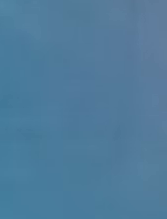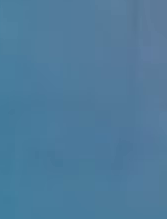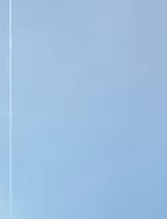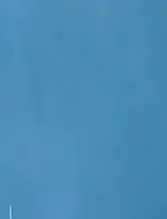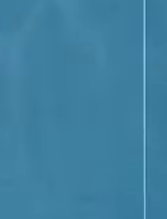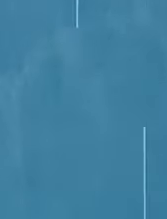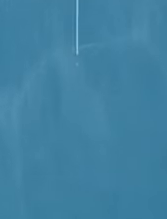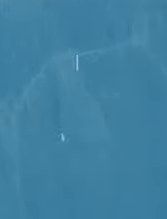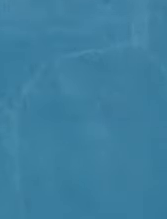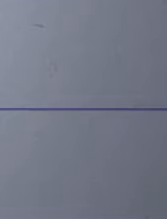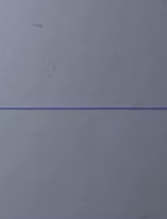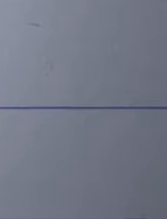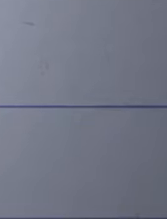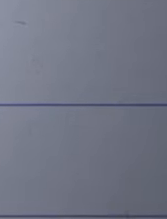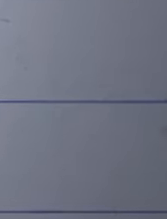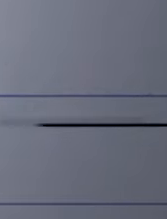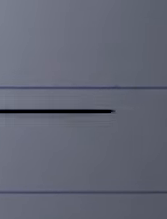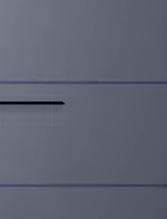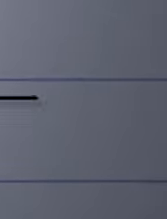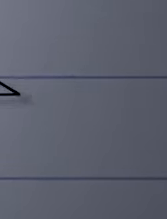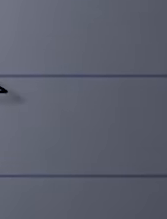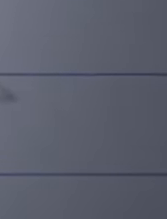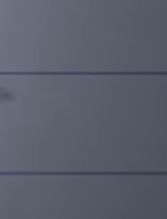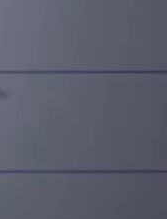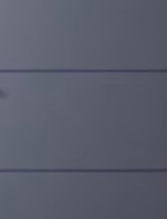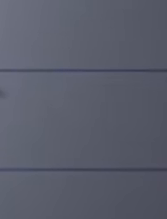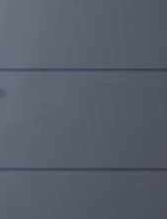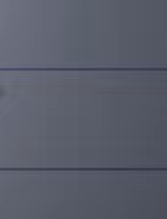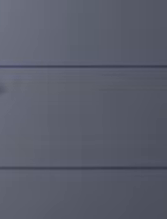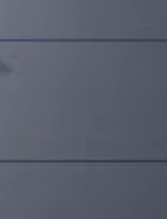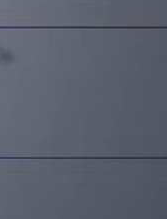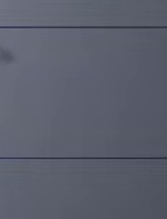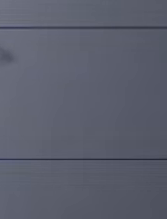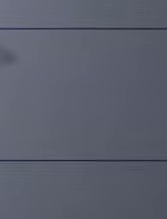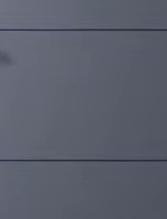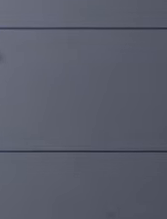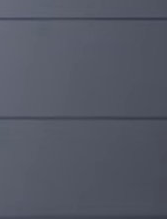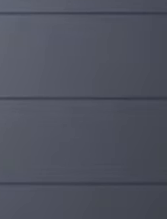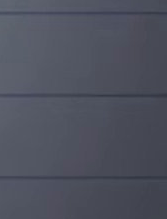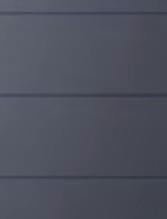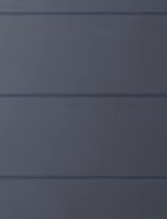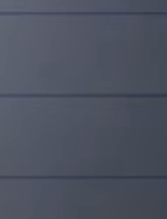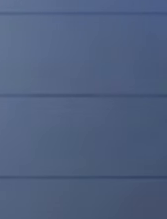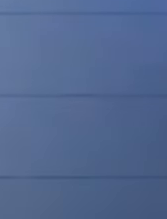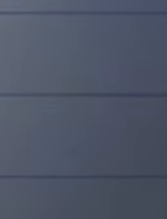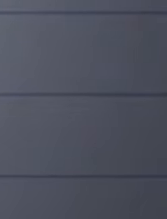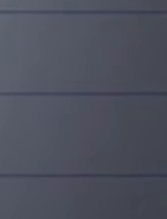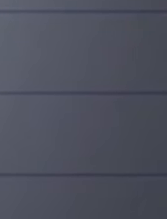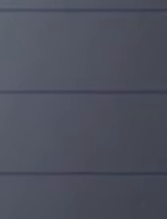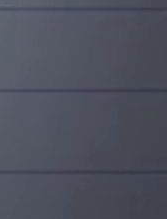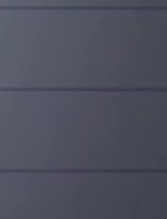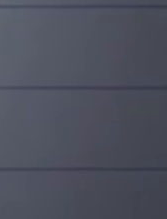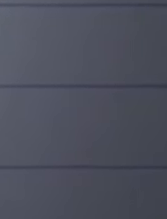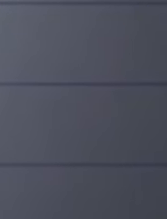ciudad bienvenidas y bienvenidos a cateto adyacente en lado B Buscando el ángulo de la información es el primer y